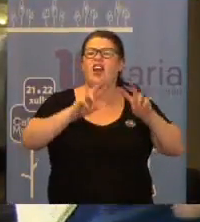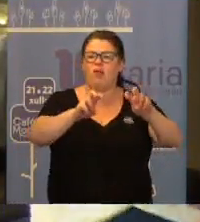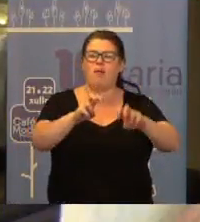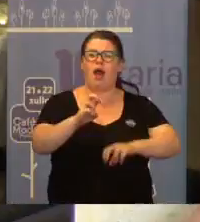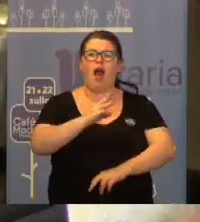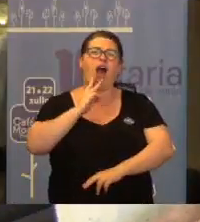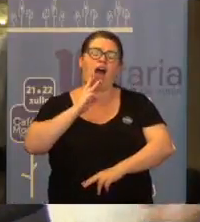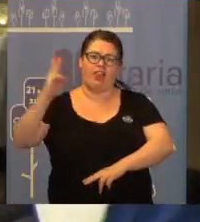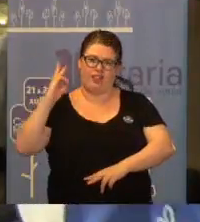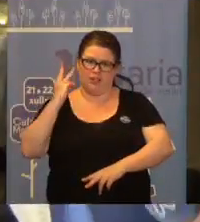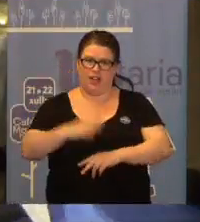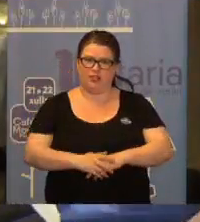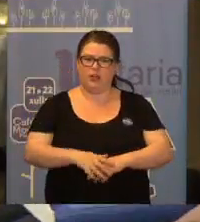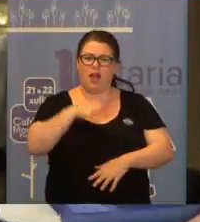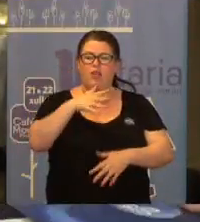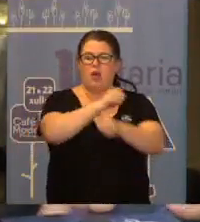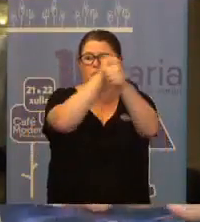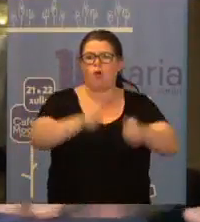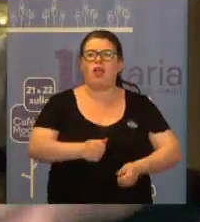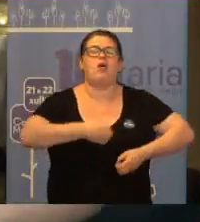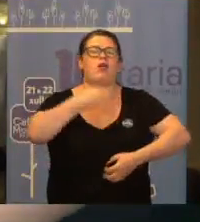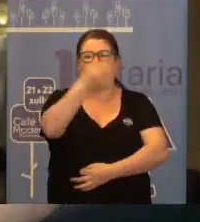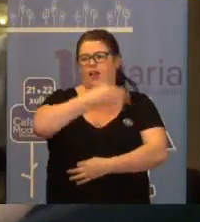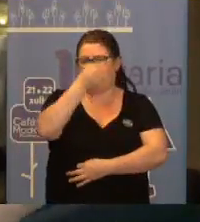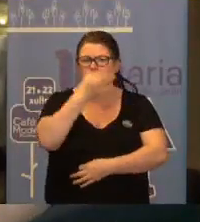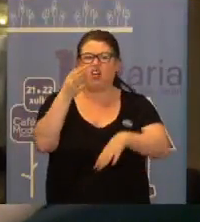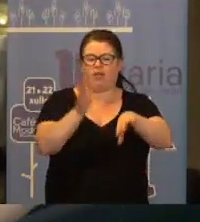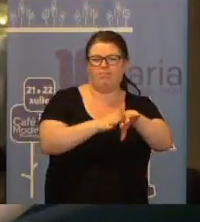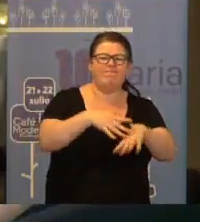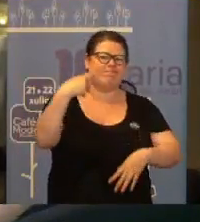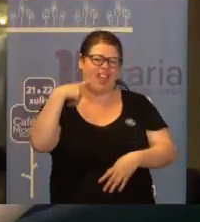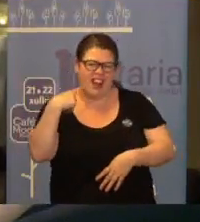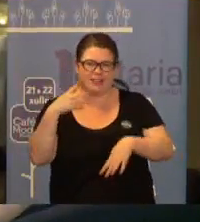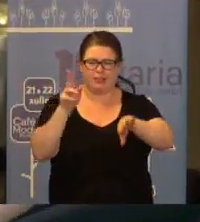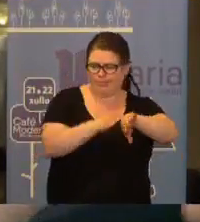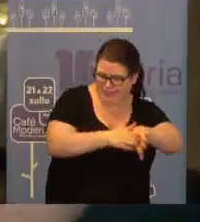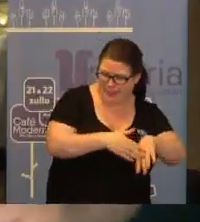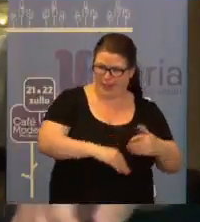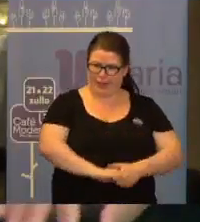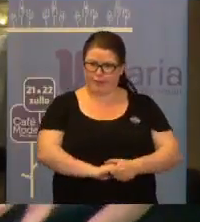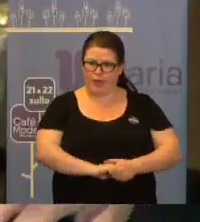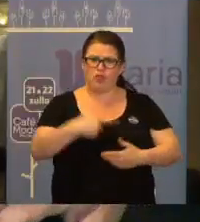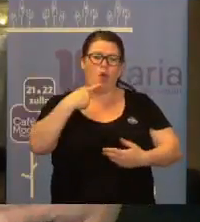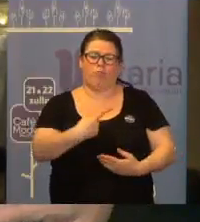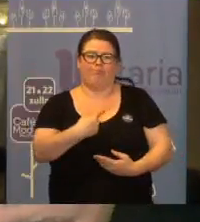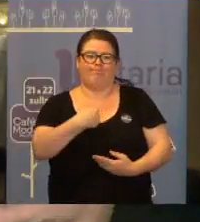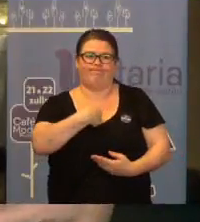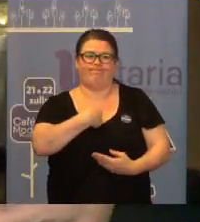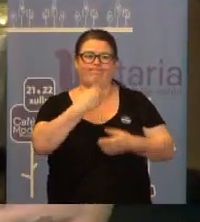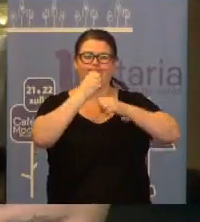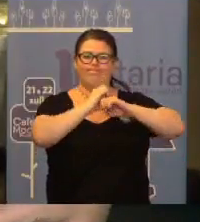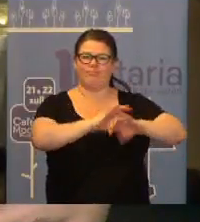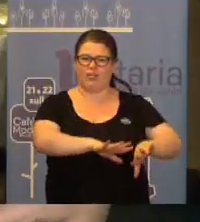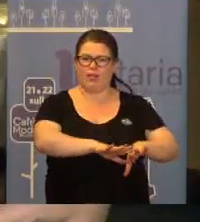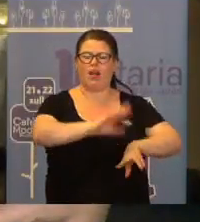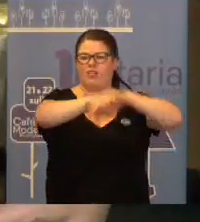foi mudando e se volveu un modelo de discurso moi clásico da esquerda, non? De alguma maneira, renunciamos ao regeneracionismo